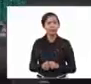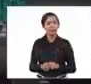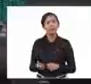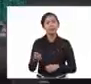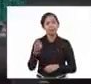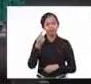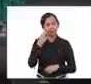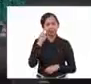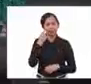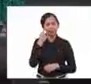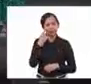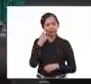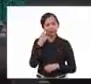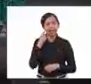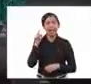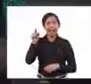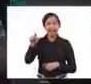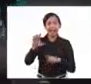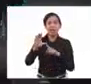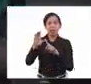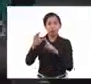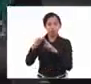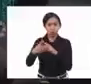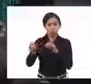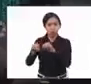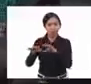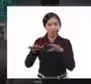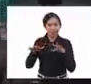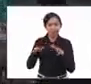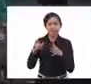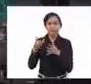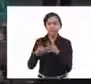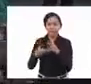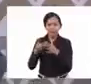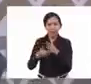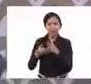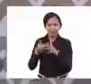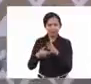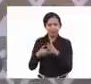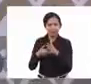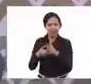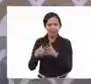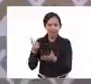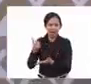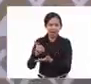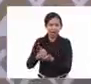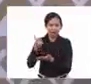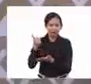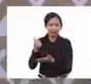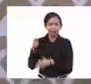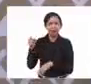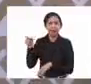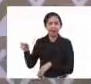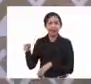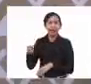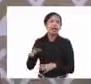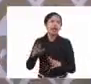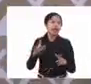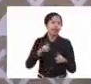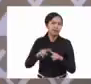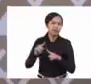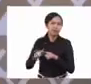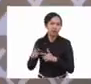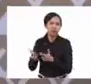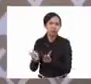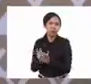Tiene mayoría en el Congreso para su aprobación. La mayoría de los partidos están de acuerdo. Eso es lo que me informa el secretario de Gobierno.